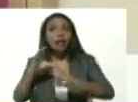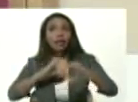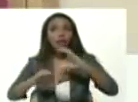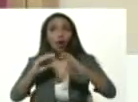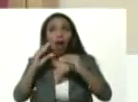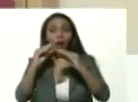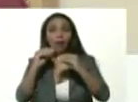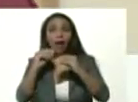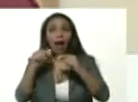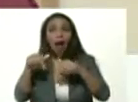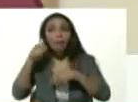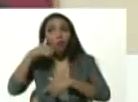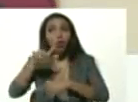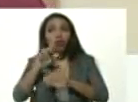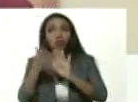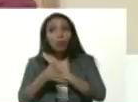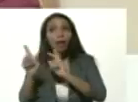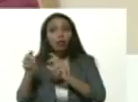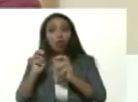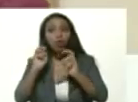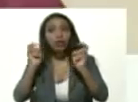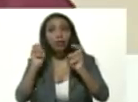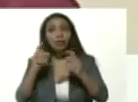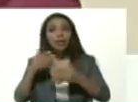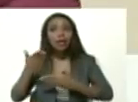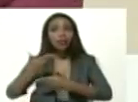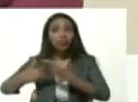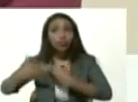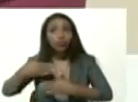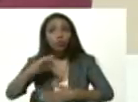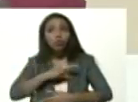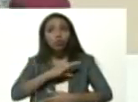estos temas, se socialice un poco más. Yo sí